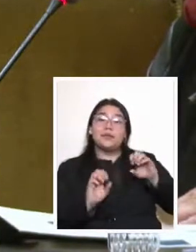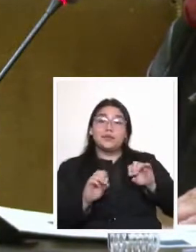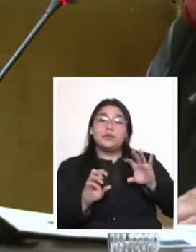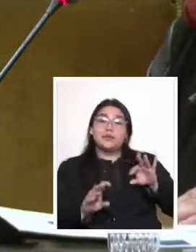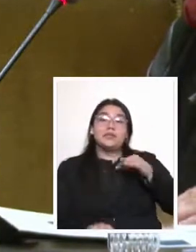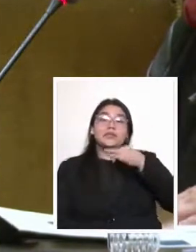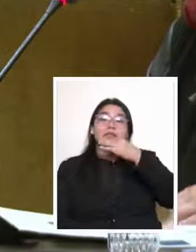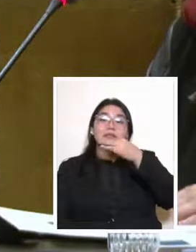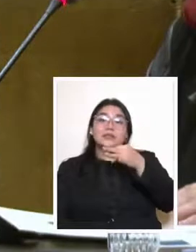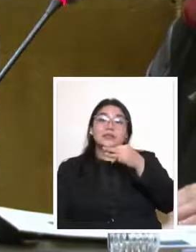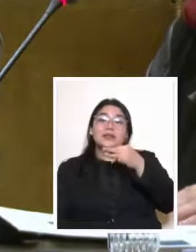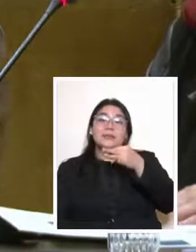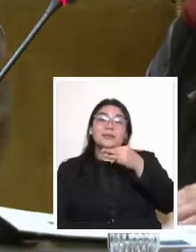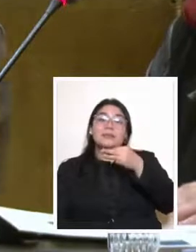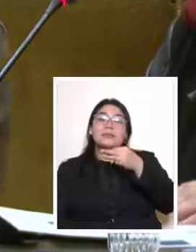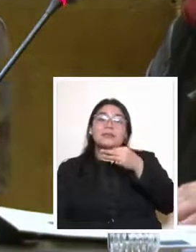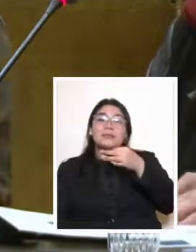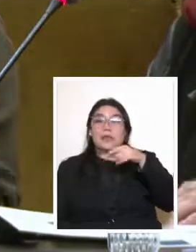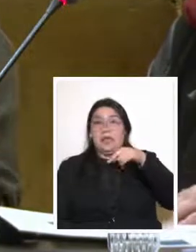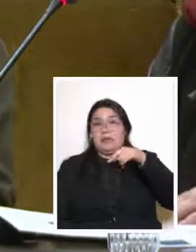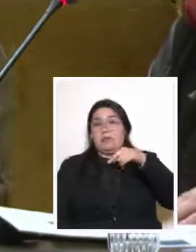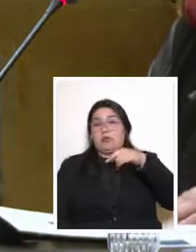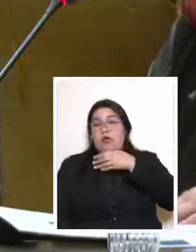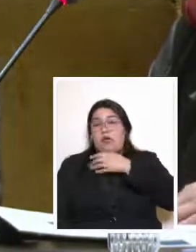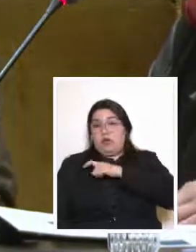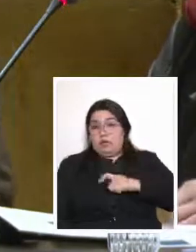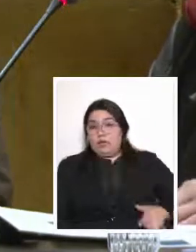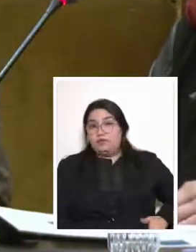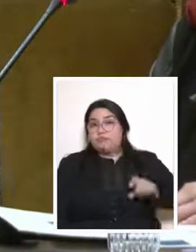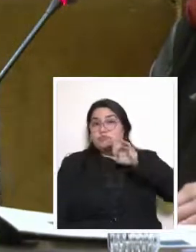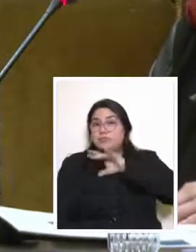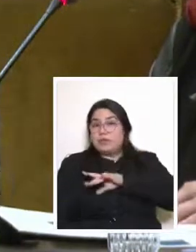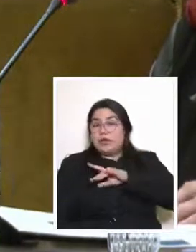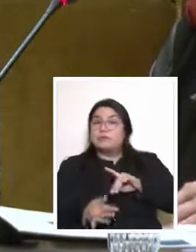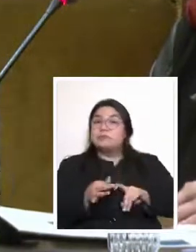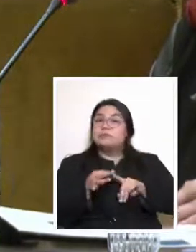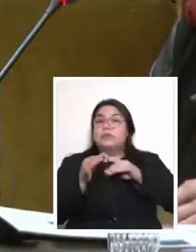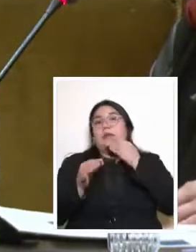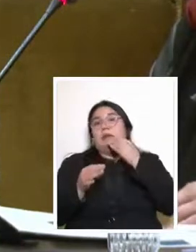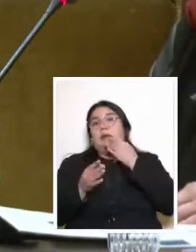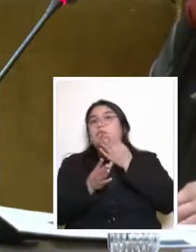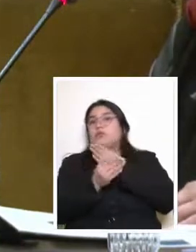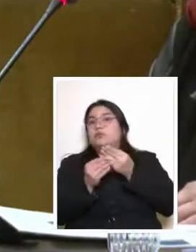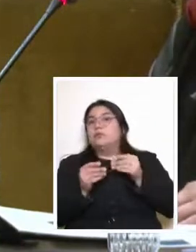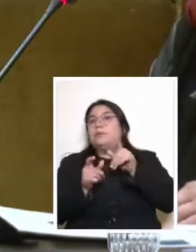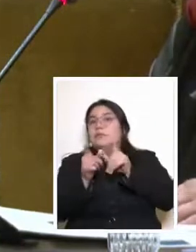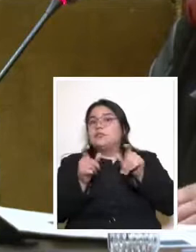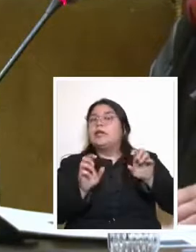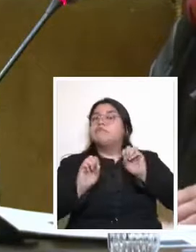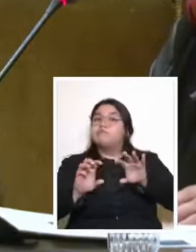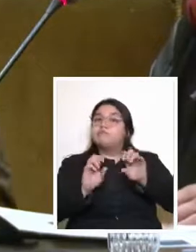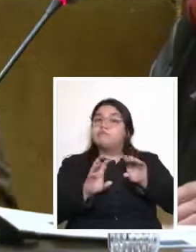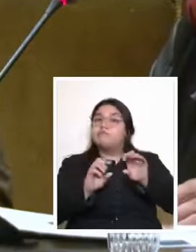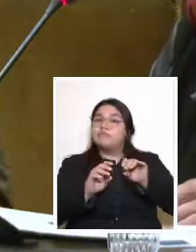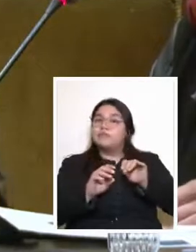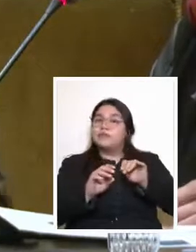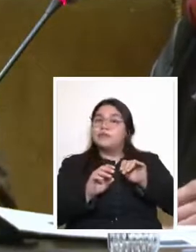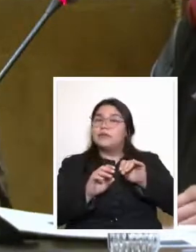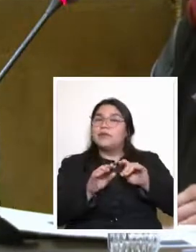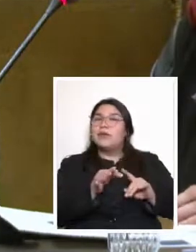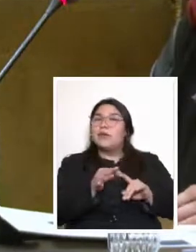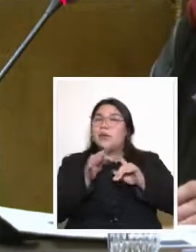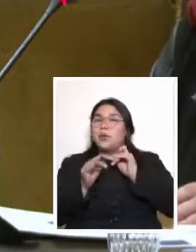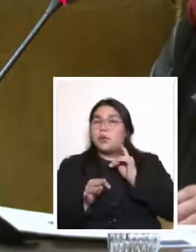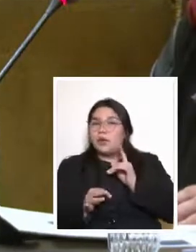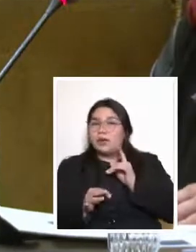comentó de las prioridades. Una de las del gobierno de Chile y de muchos educadores y educadoras es que deje la